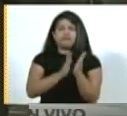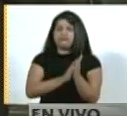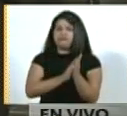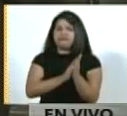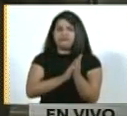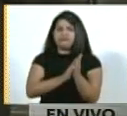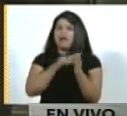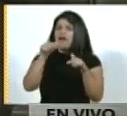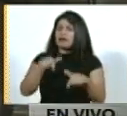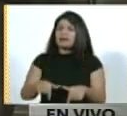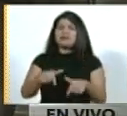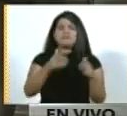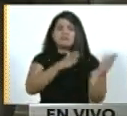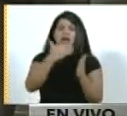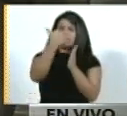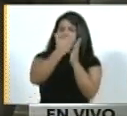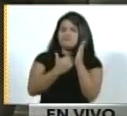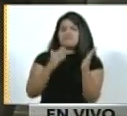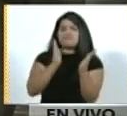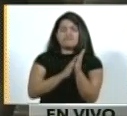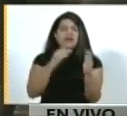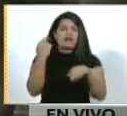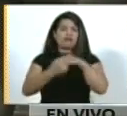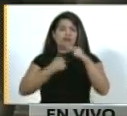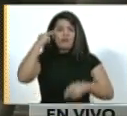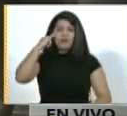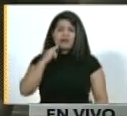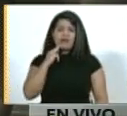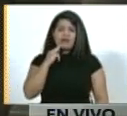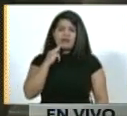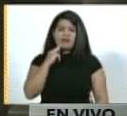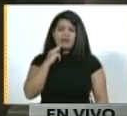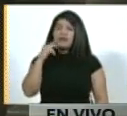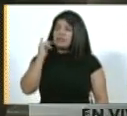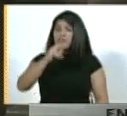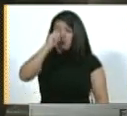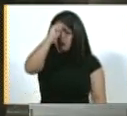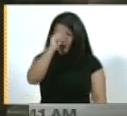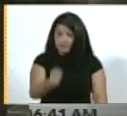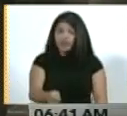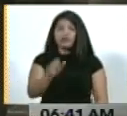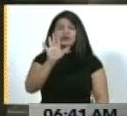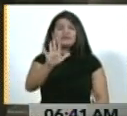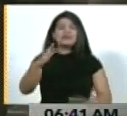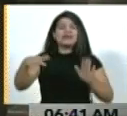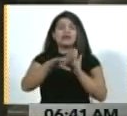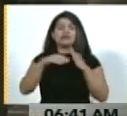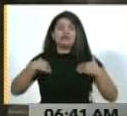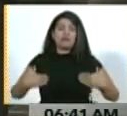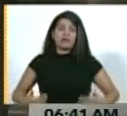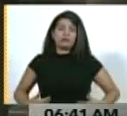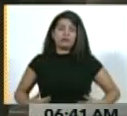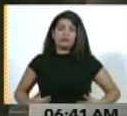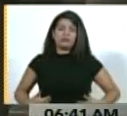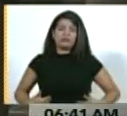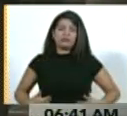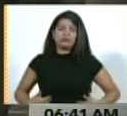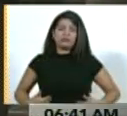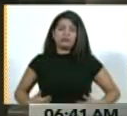Es una línea política de la Revolución Bolivariana el respeto profundo a los derechos humanos.